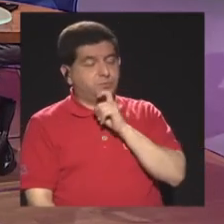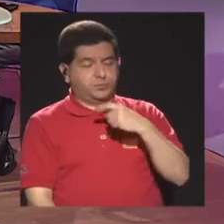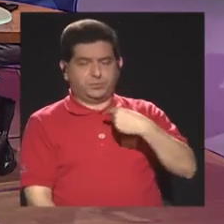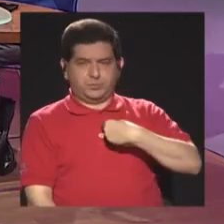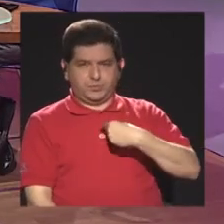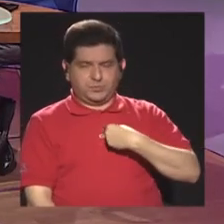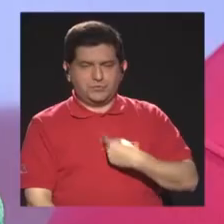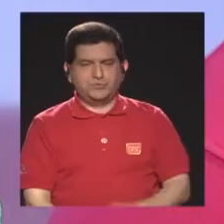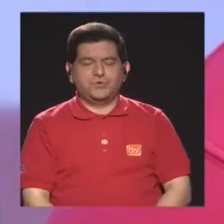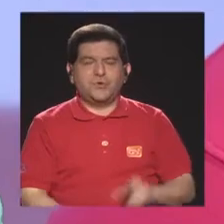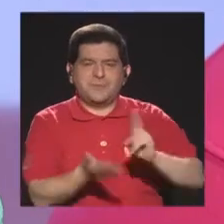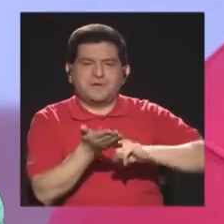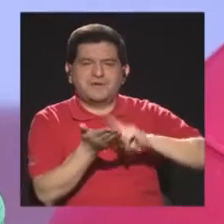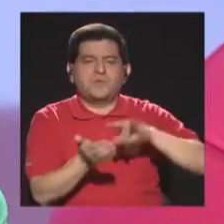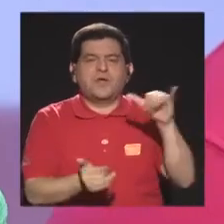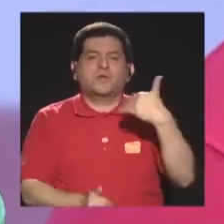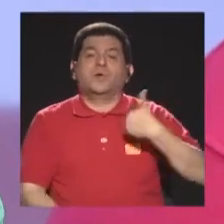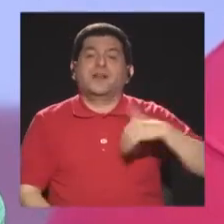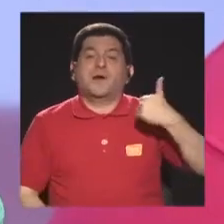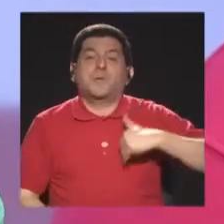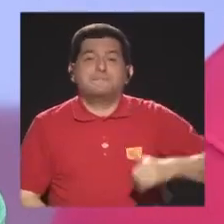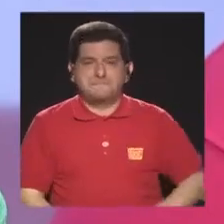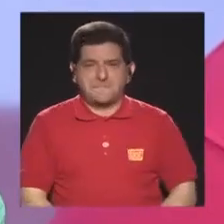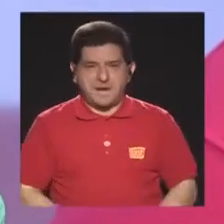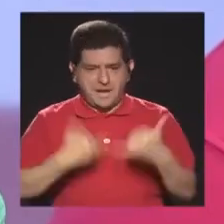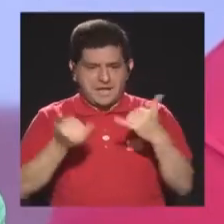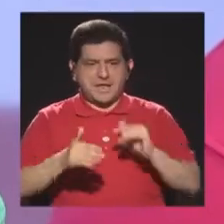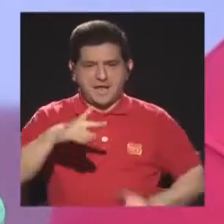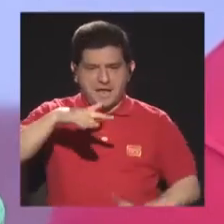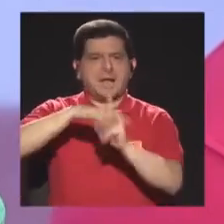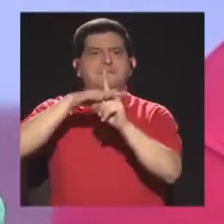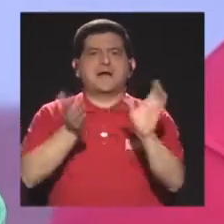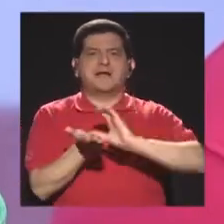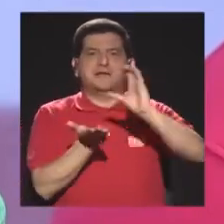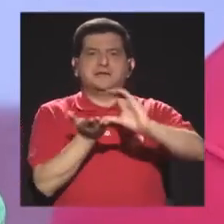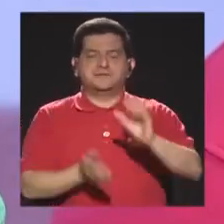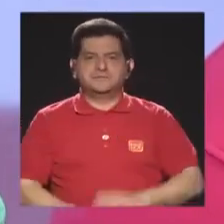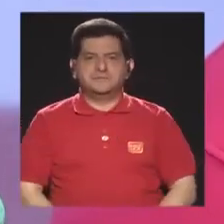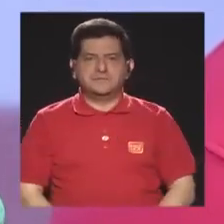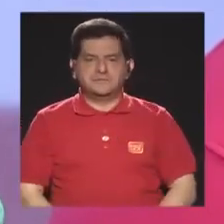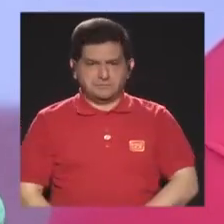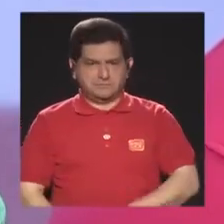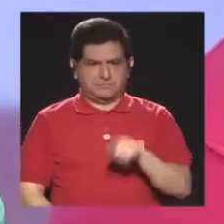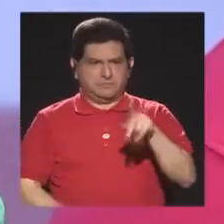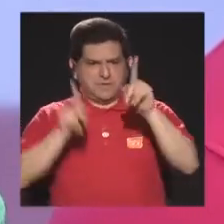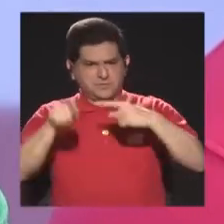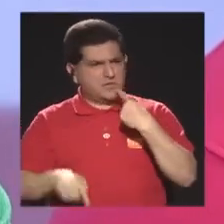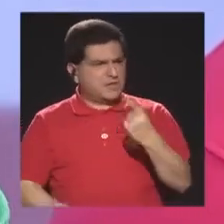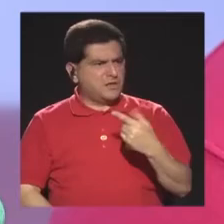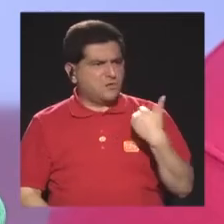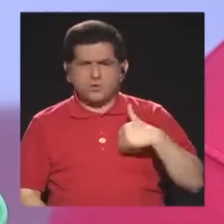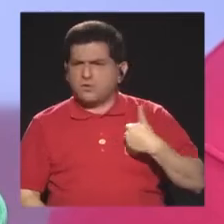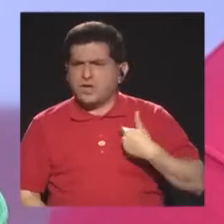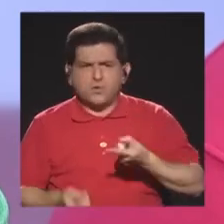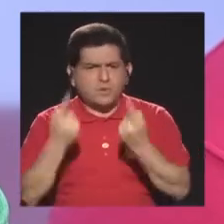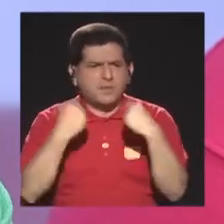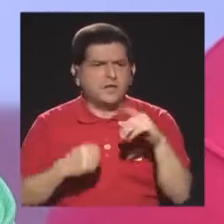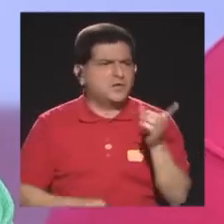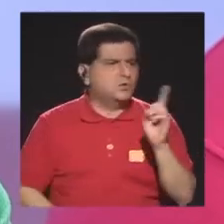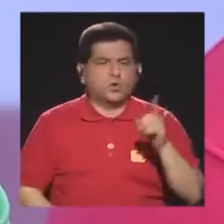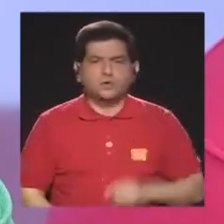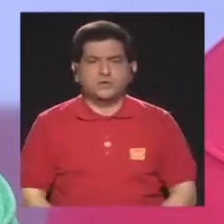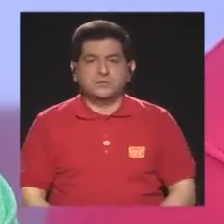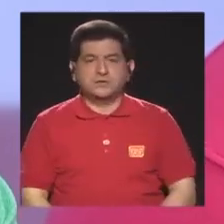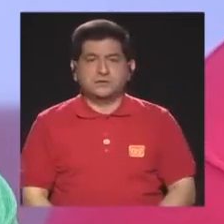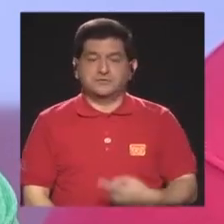tuvieron que inscribir como si fuera un hombre. Ya cuando llegué al curso y el encargado preguntó dónde está el hombre que viene al curso, le